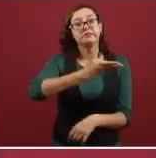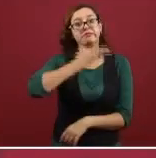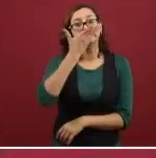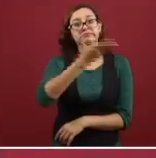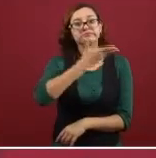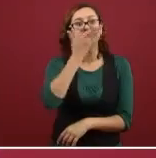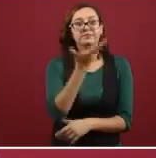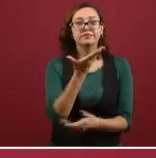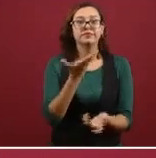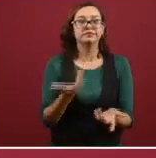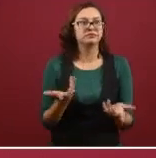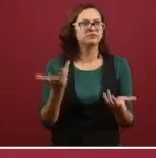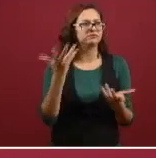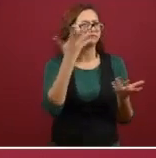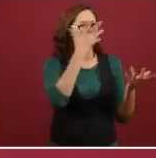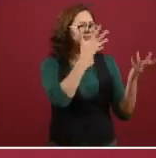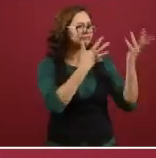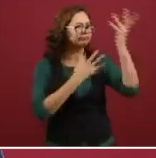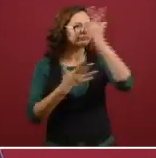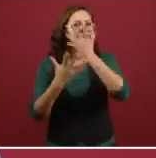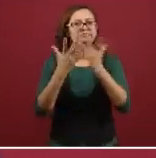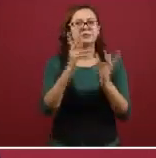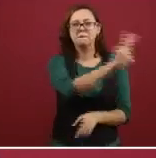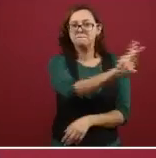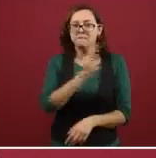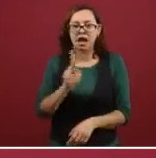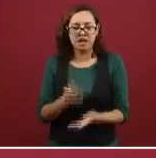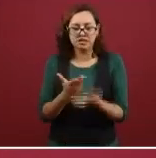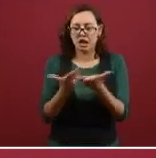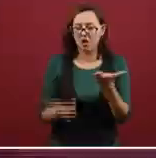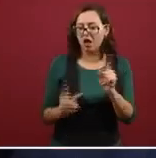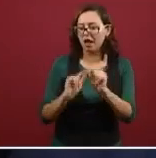están aturdidos, no saben